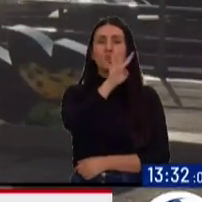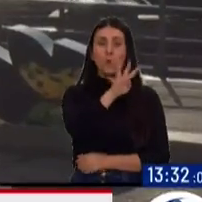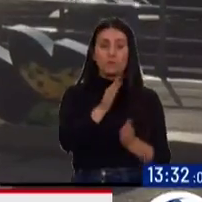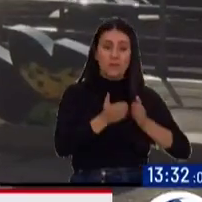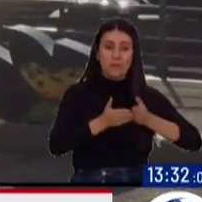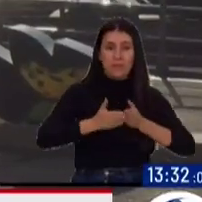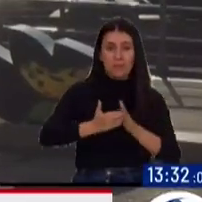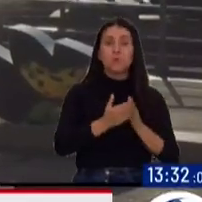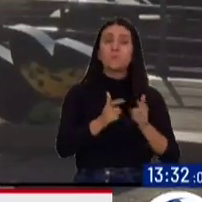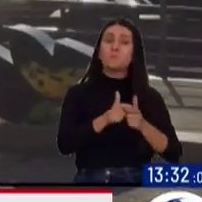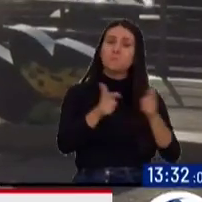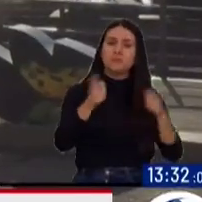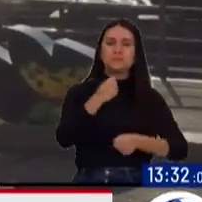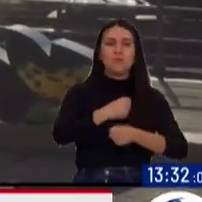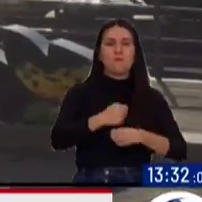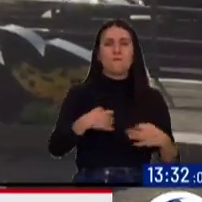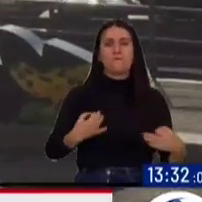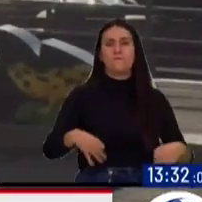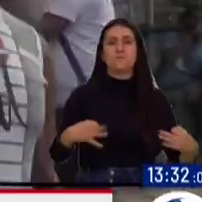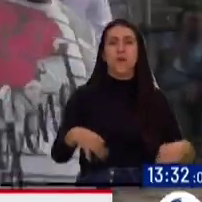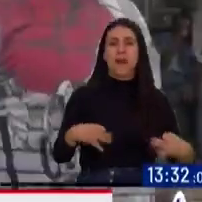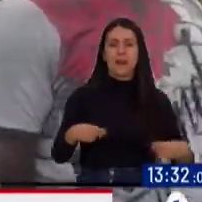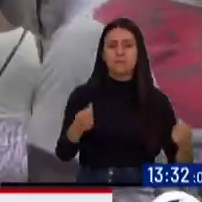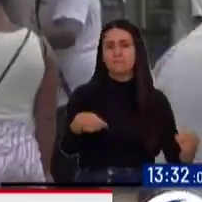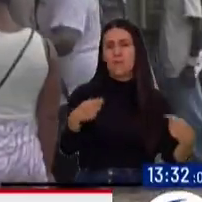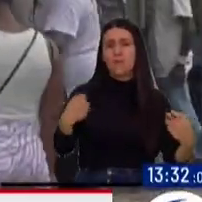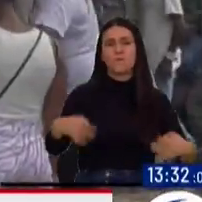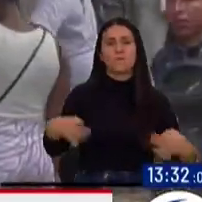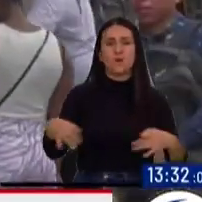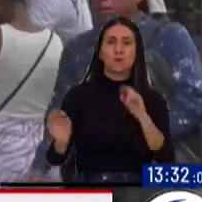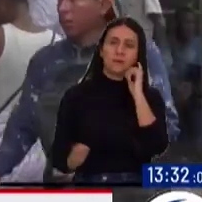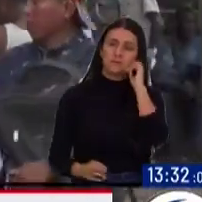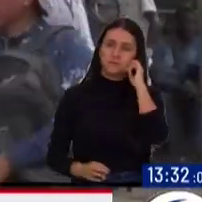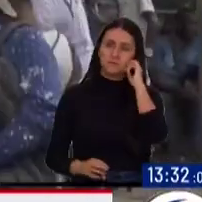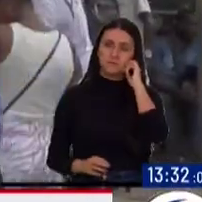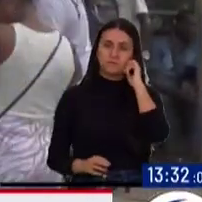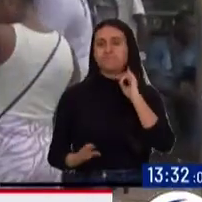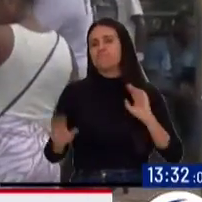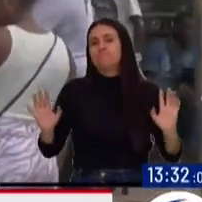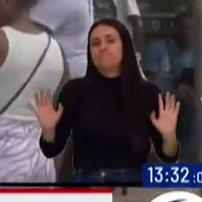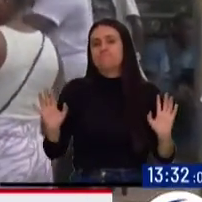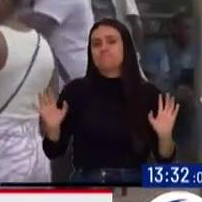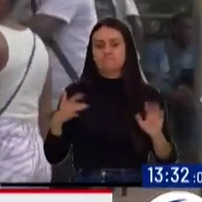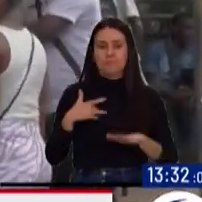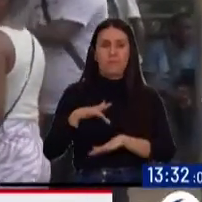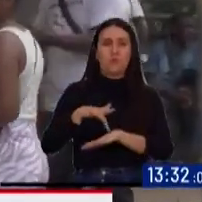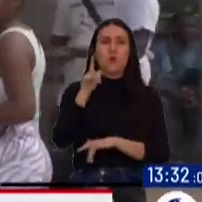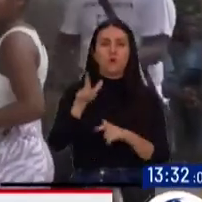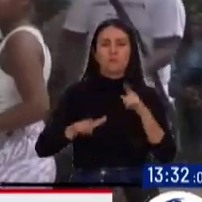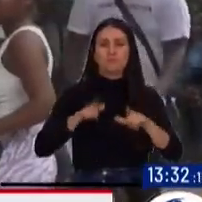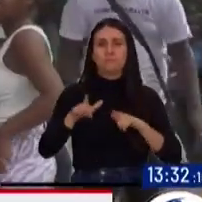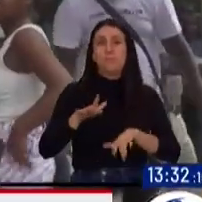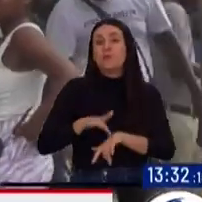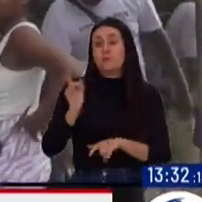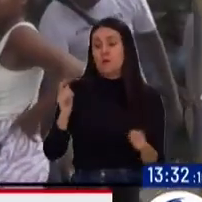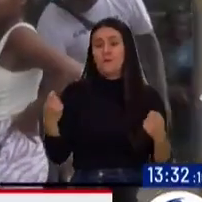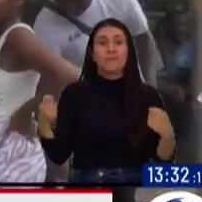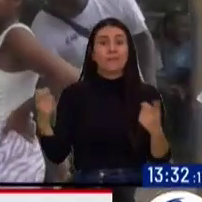tienen empleos informales. Hay veces, sí. Le toca a uno ahí se manivacío porque hay veces no vende uno